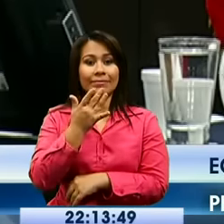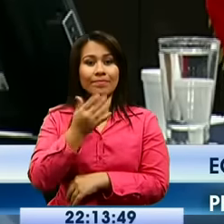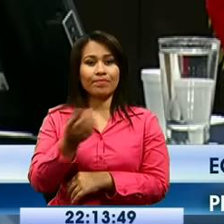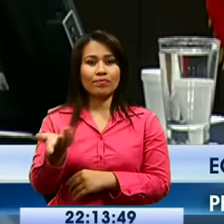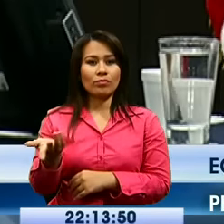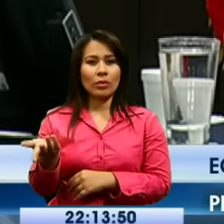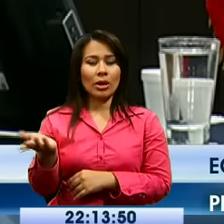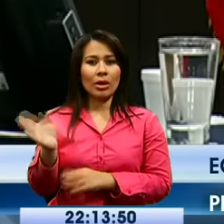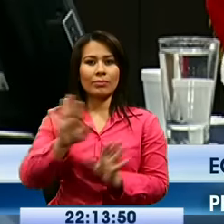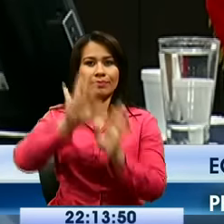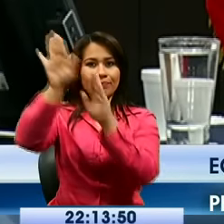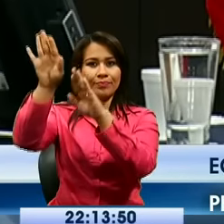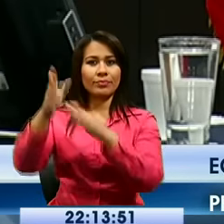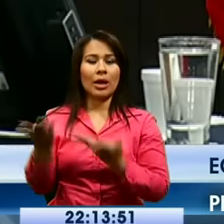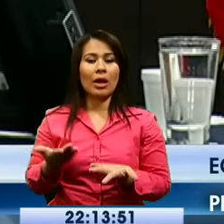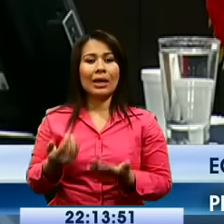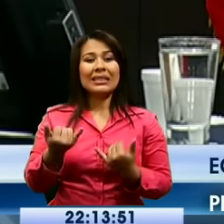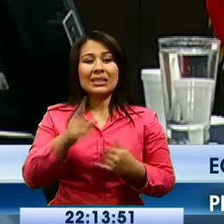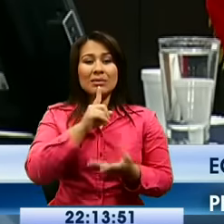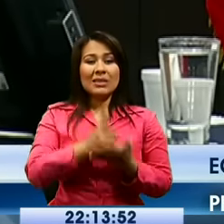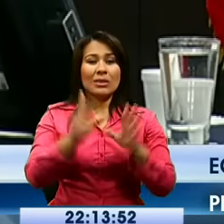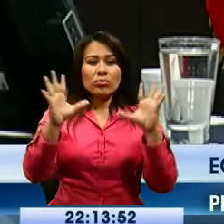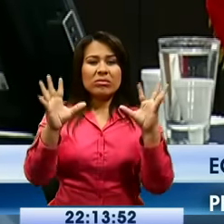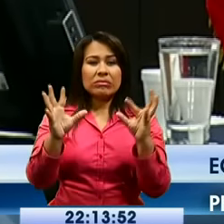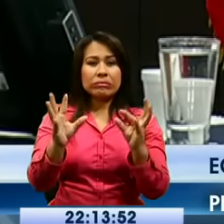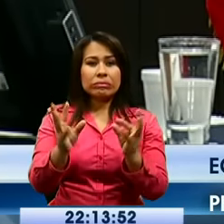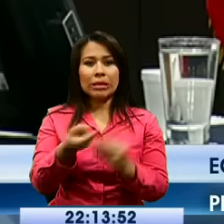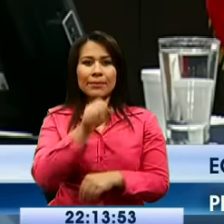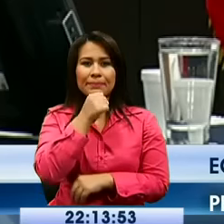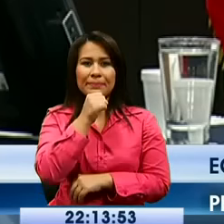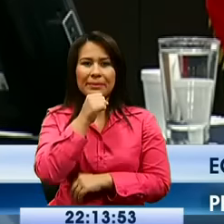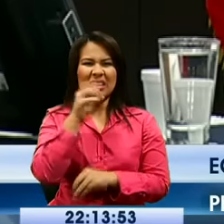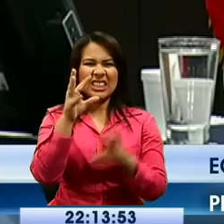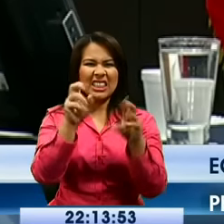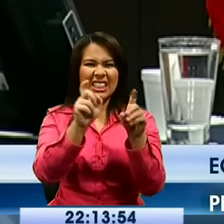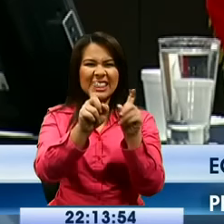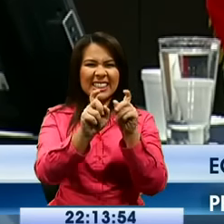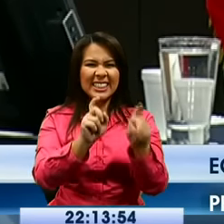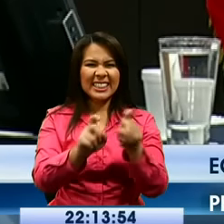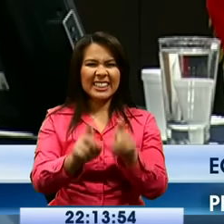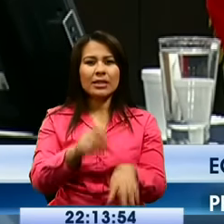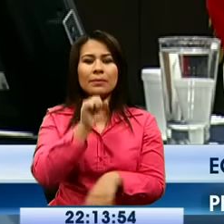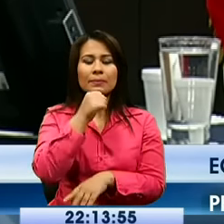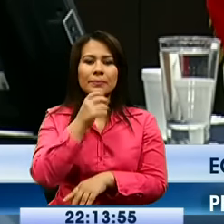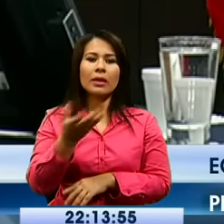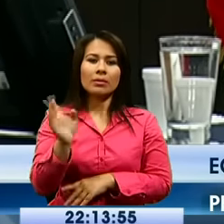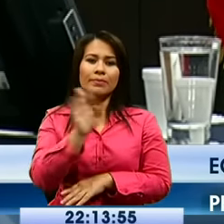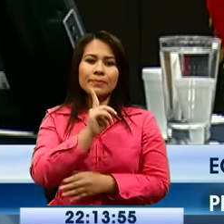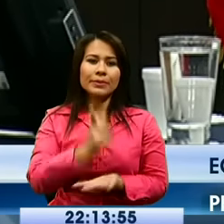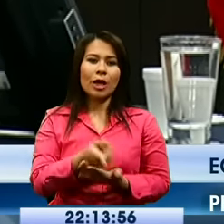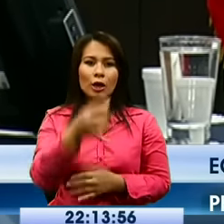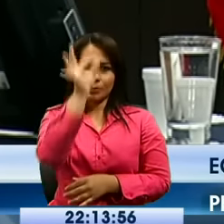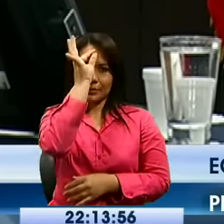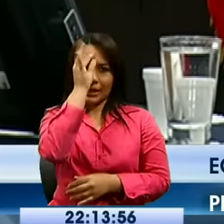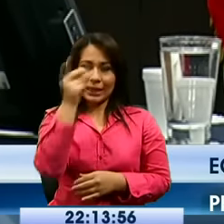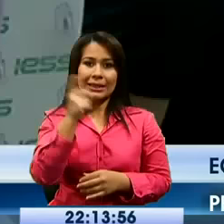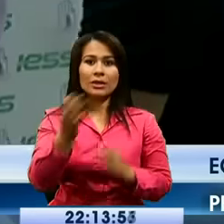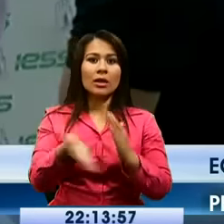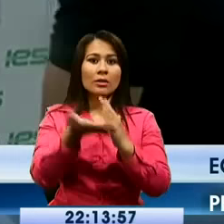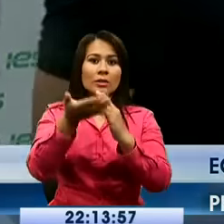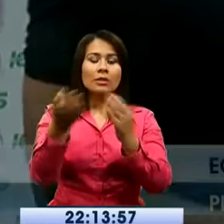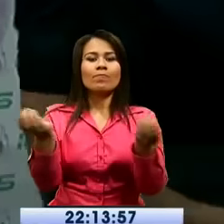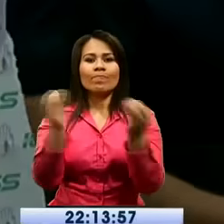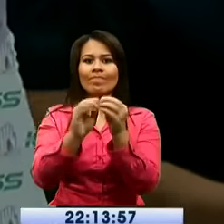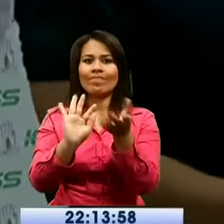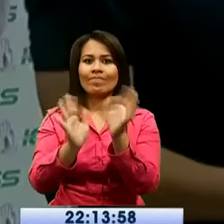de deterioro del hospital. ¿Y qué cambio que vemos el día de hoy? No son esas cosas tan gratificantes, a pesar de que falta mucho.